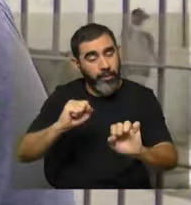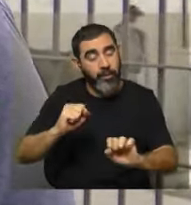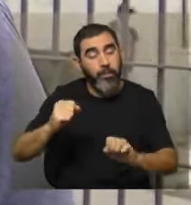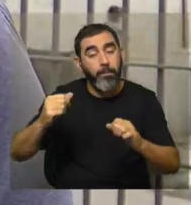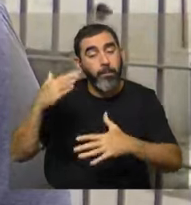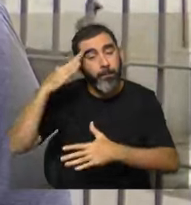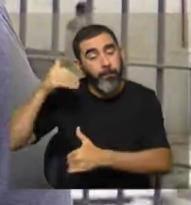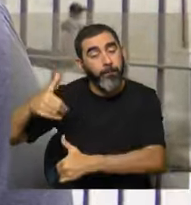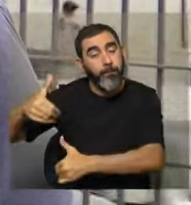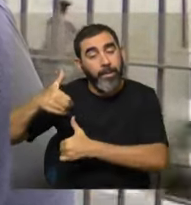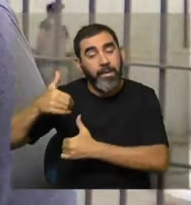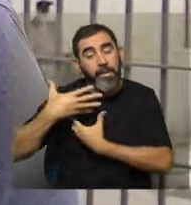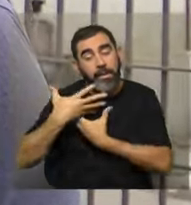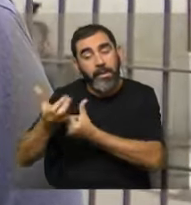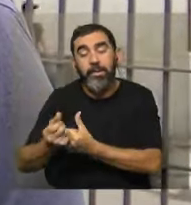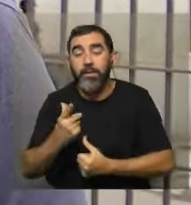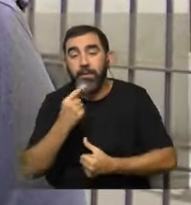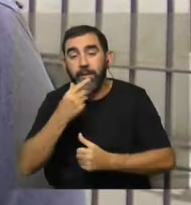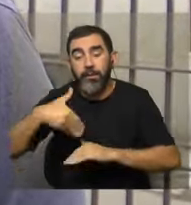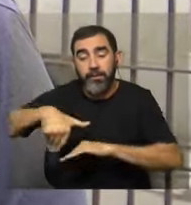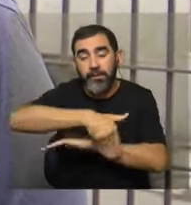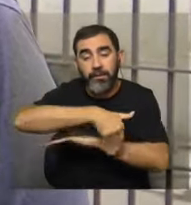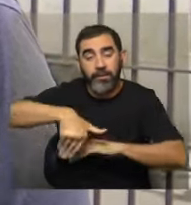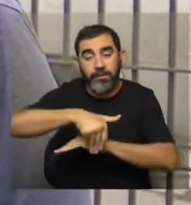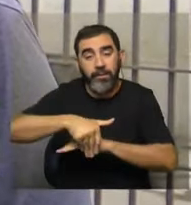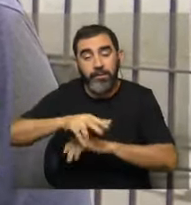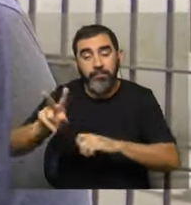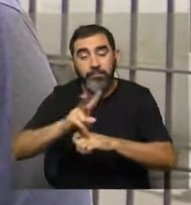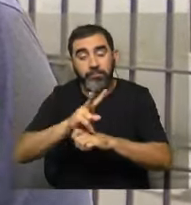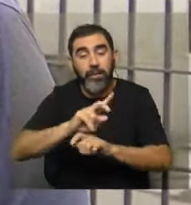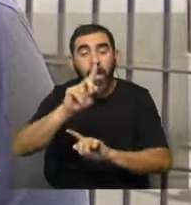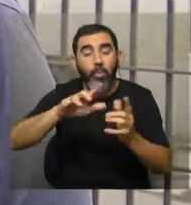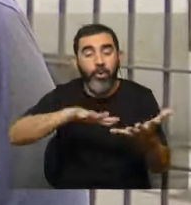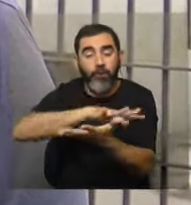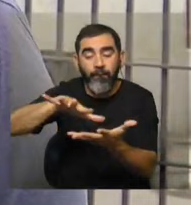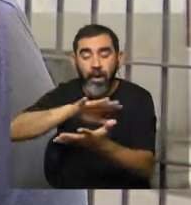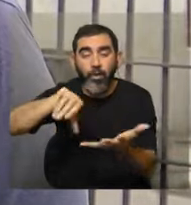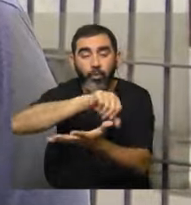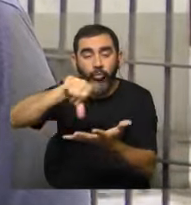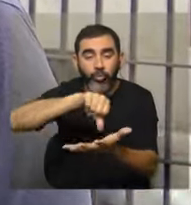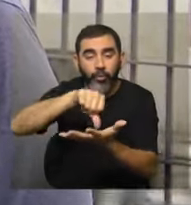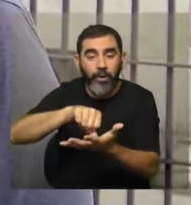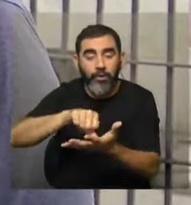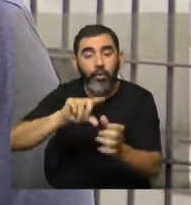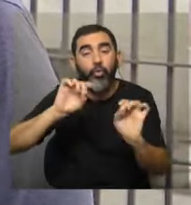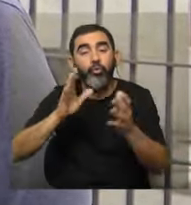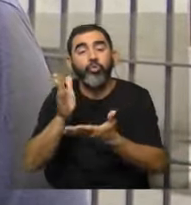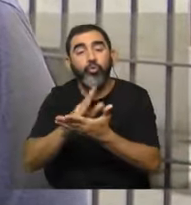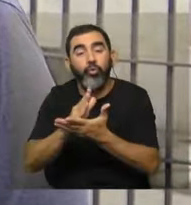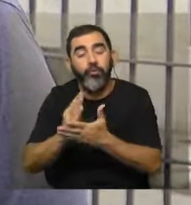los militares puedan ser auxiliares de la policía en el patrullaje de ciudades No no ya en los controles